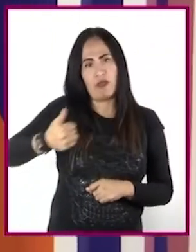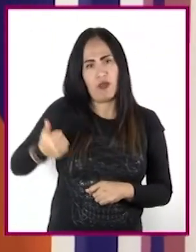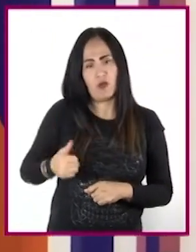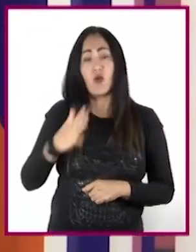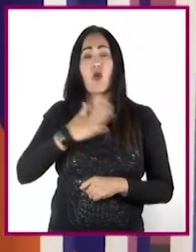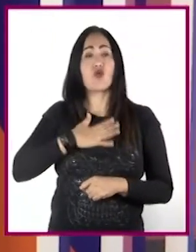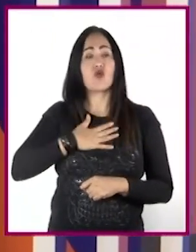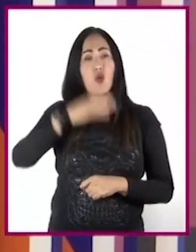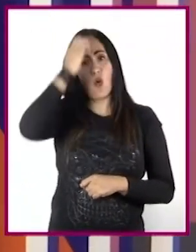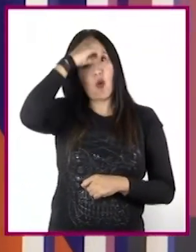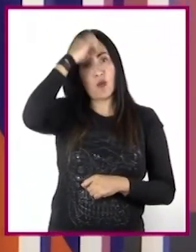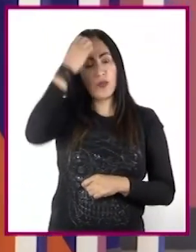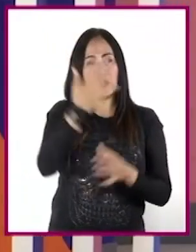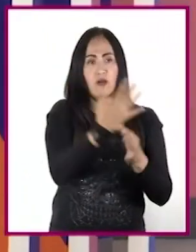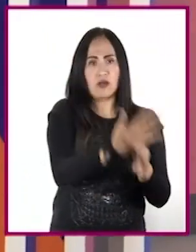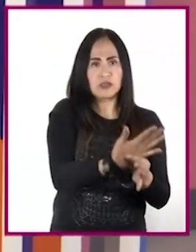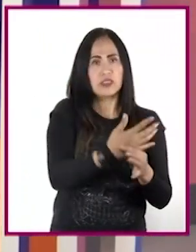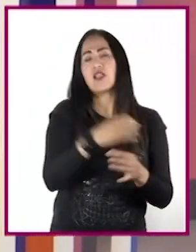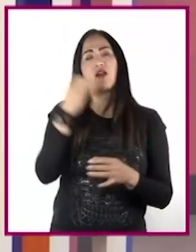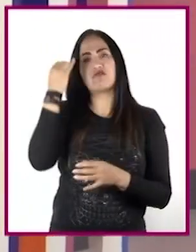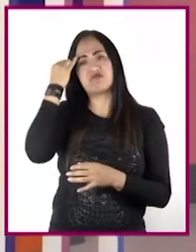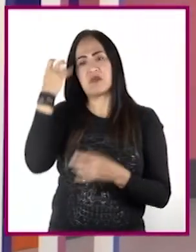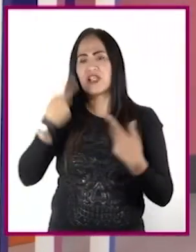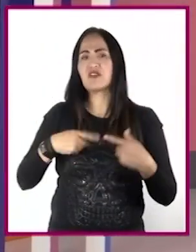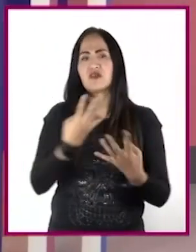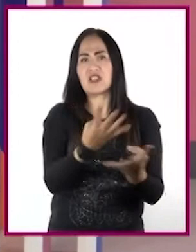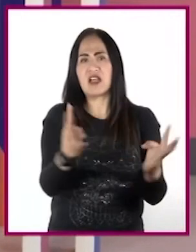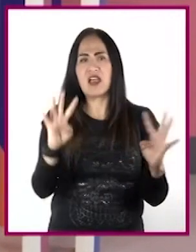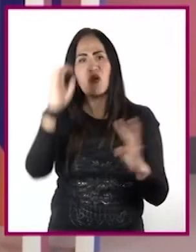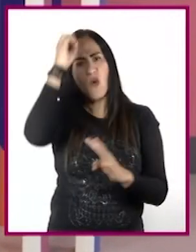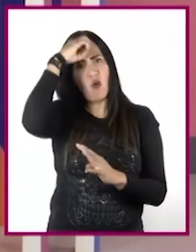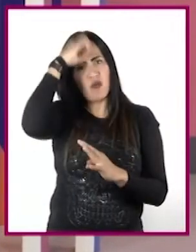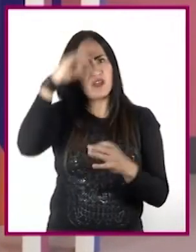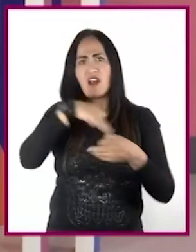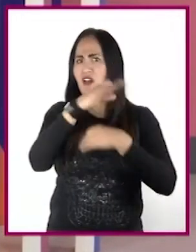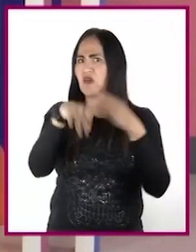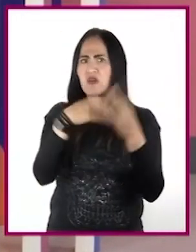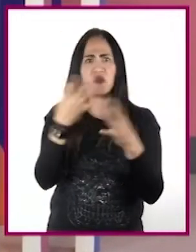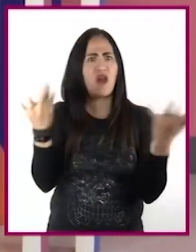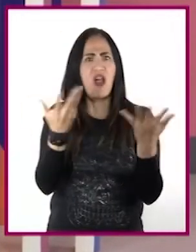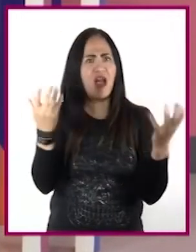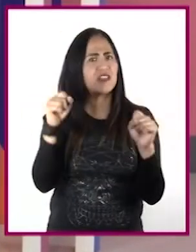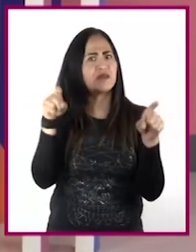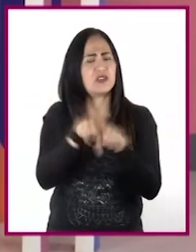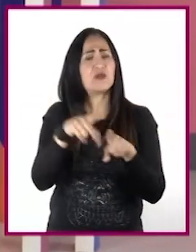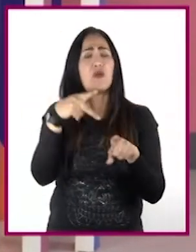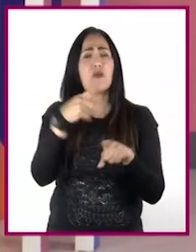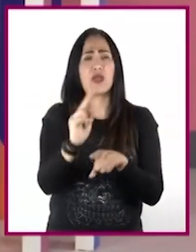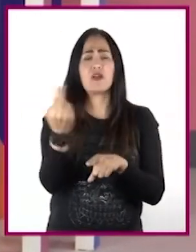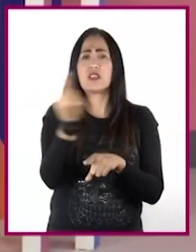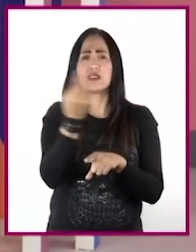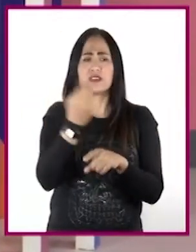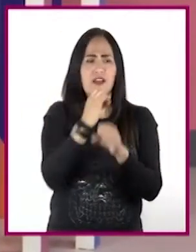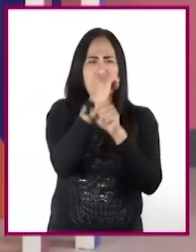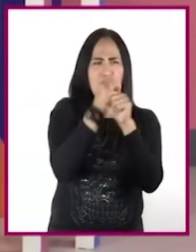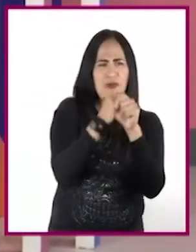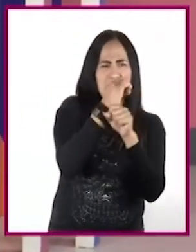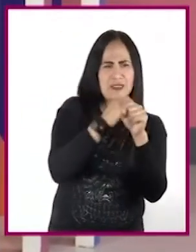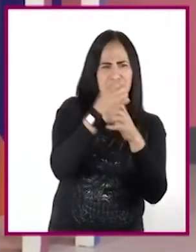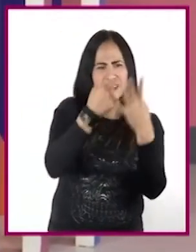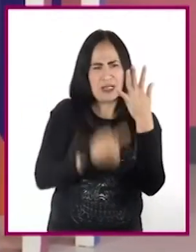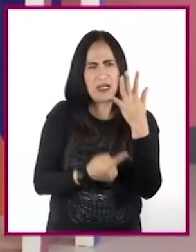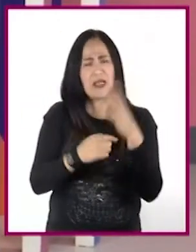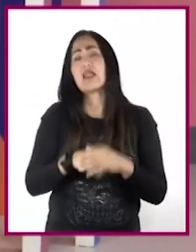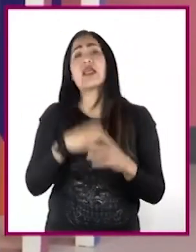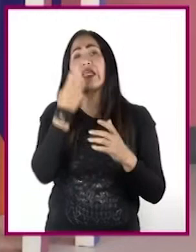Opino que opinar es algo que todos hacemos. Lo importante es tener bases para ello y que de este modo esa